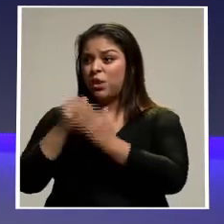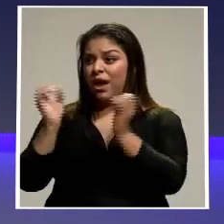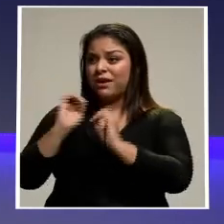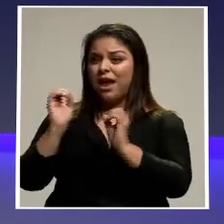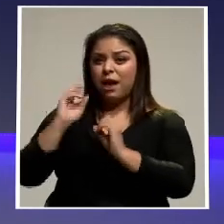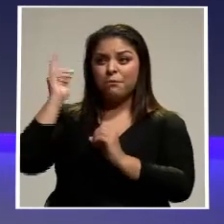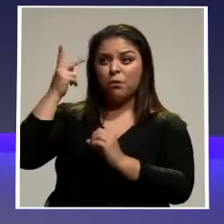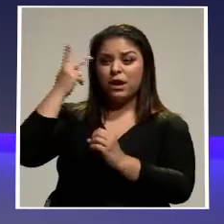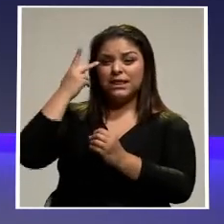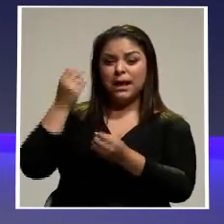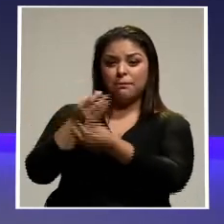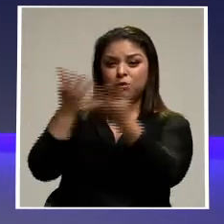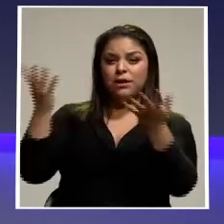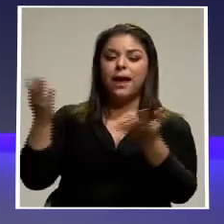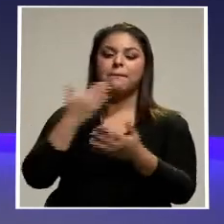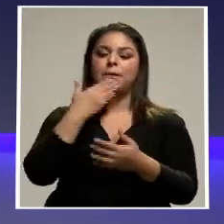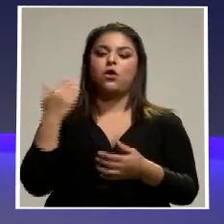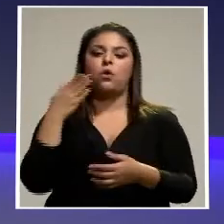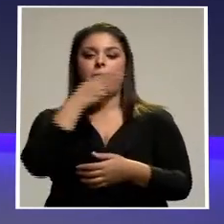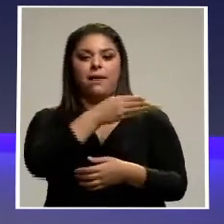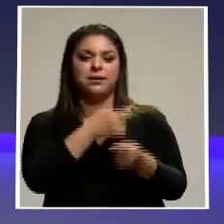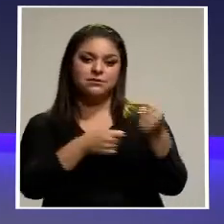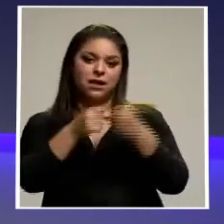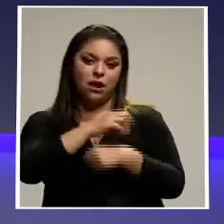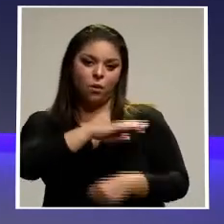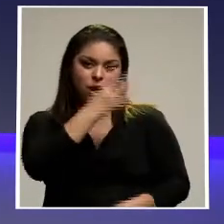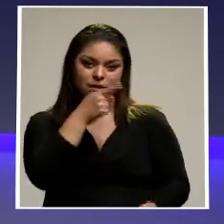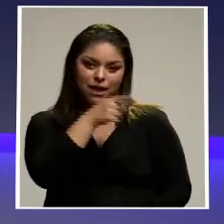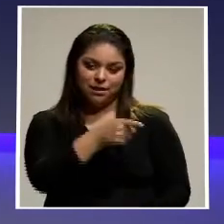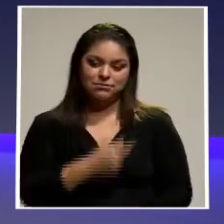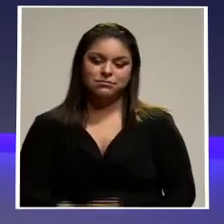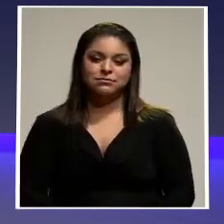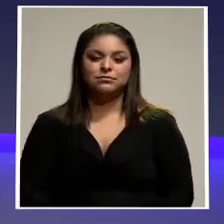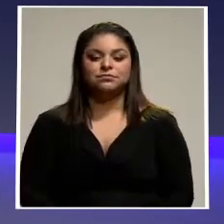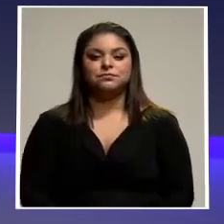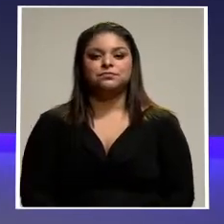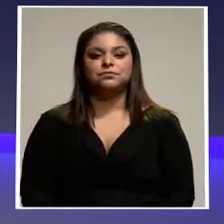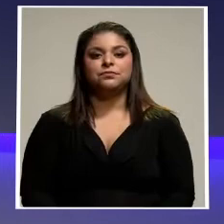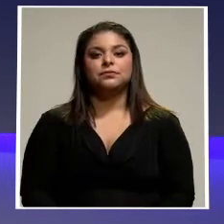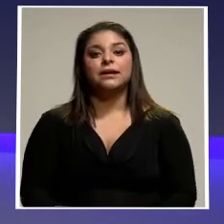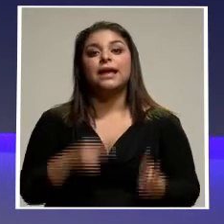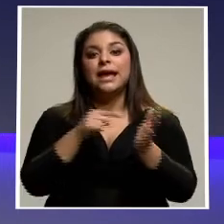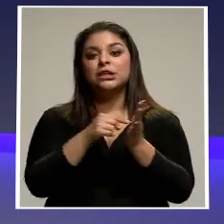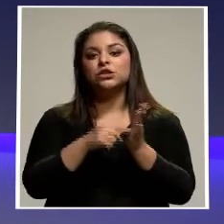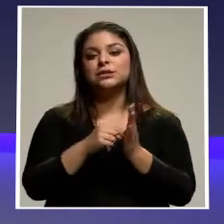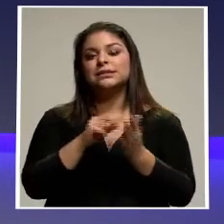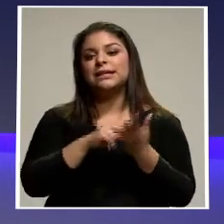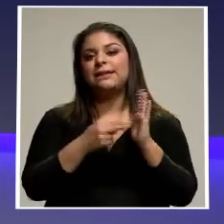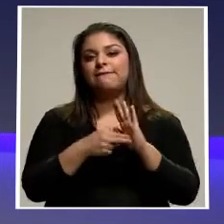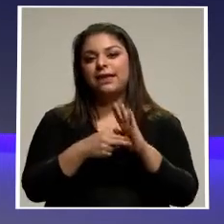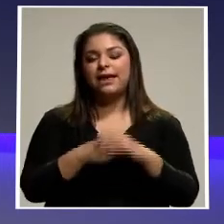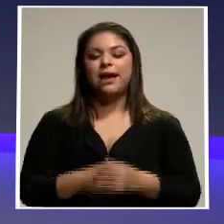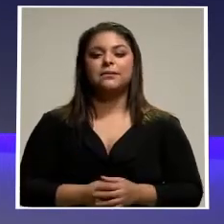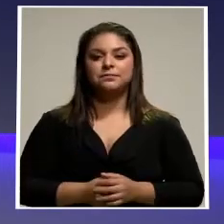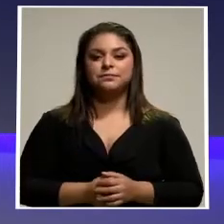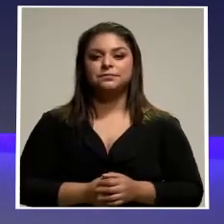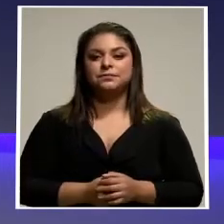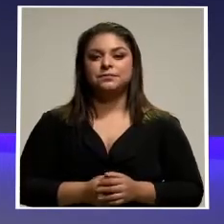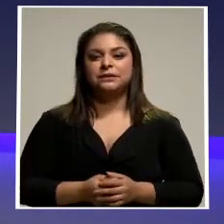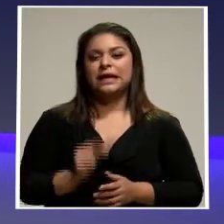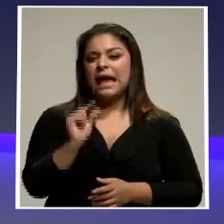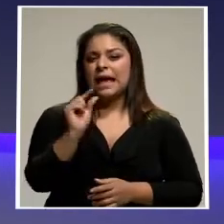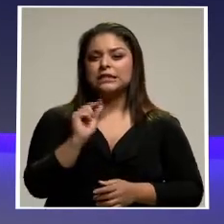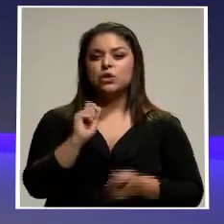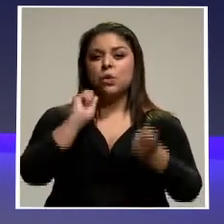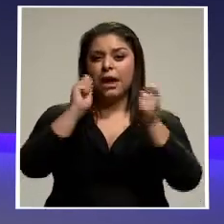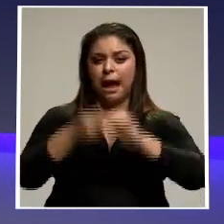la judicialización de los temas. Eso ha significado casi que un cambio en el